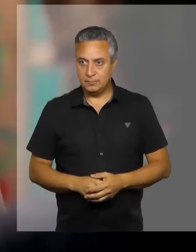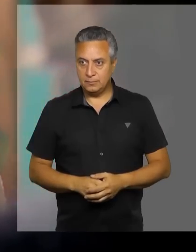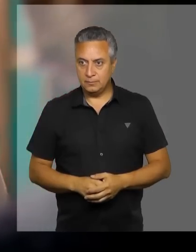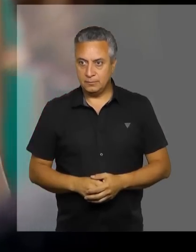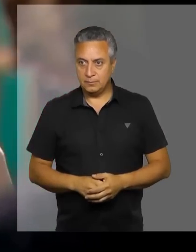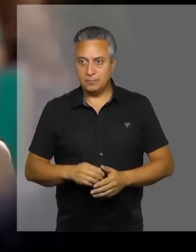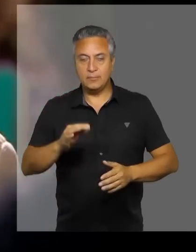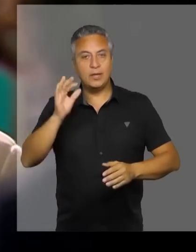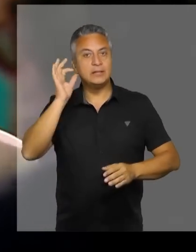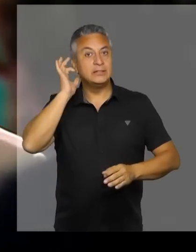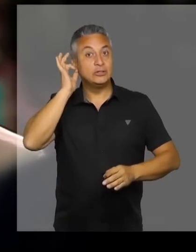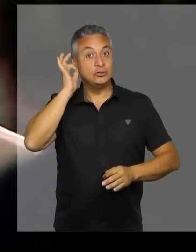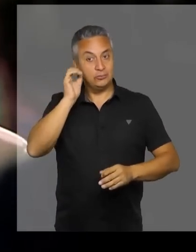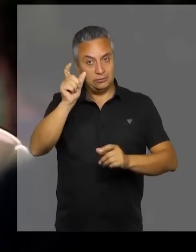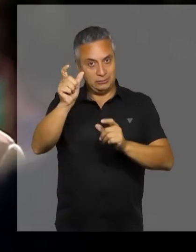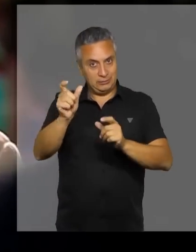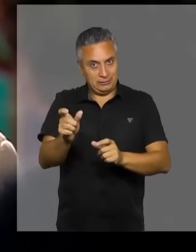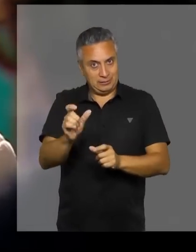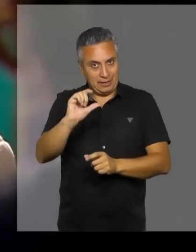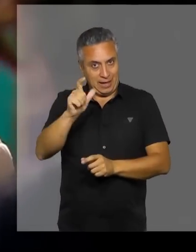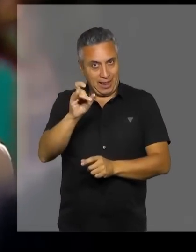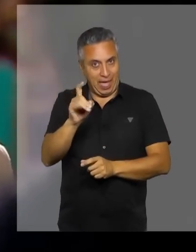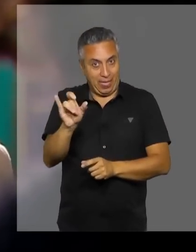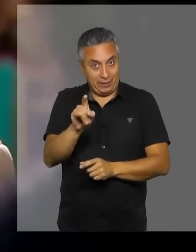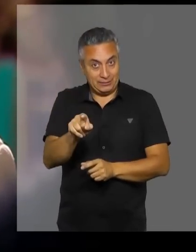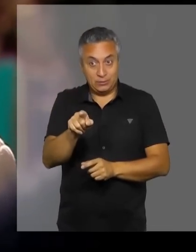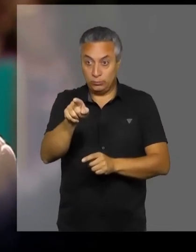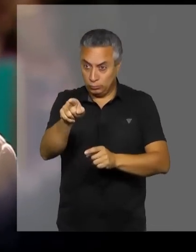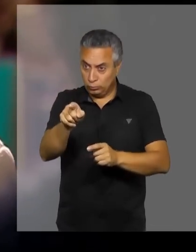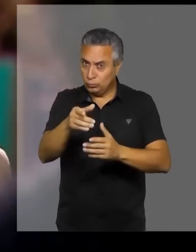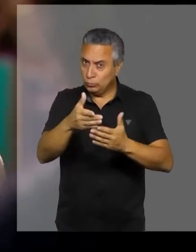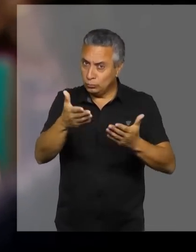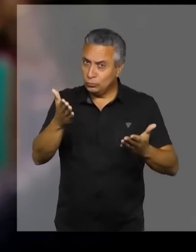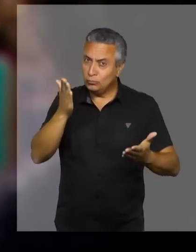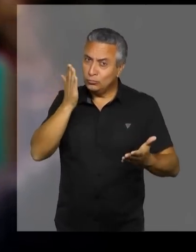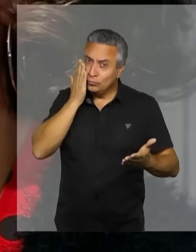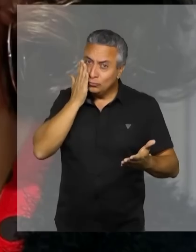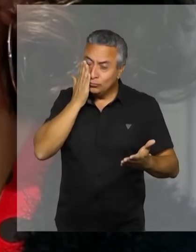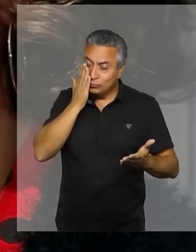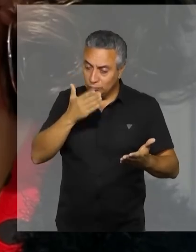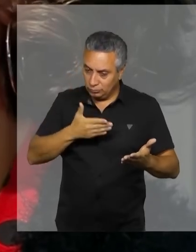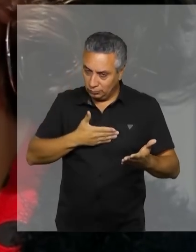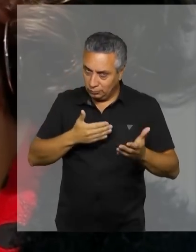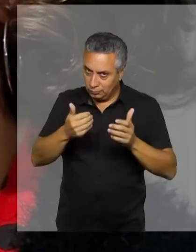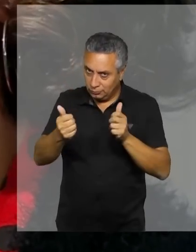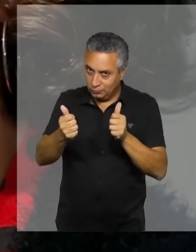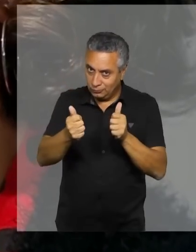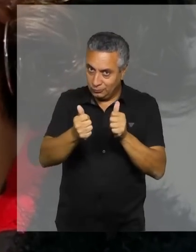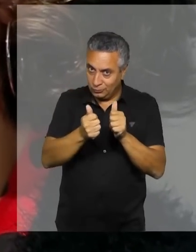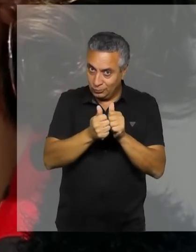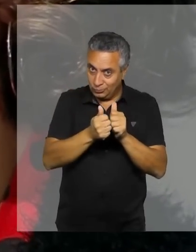Señorito Gladys, ¿sería tan amable de concederme esta pieza?